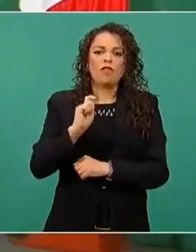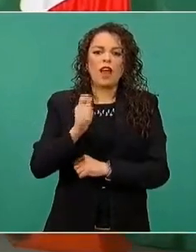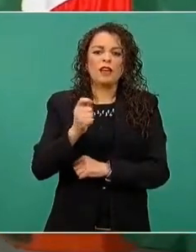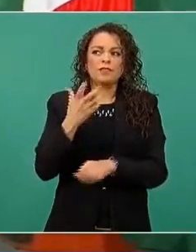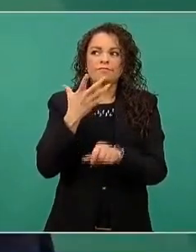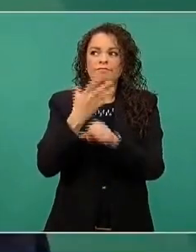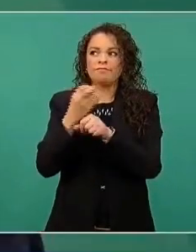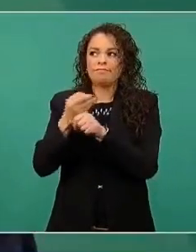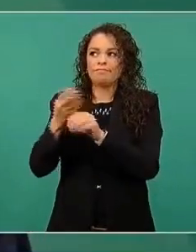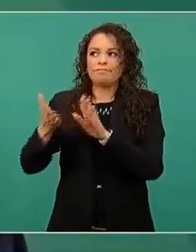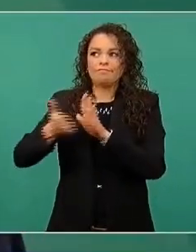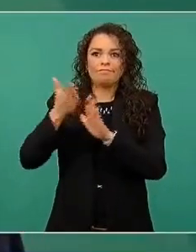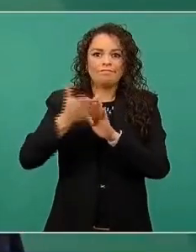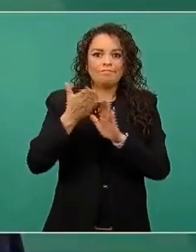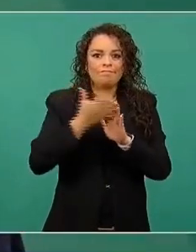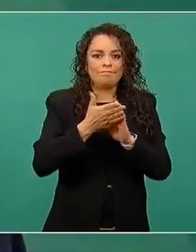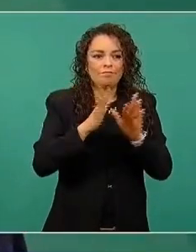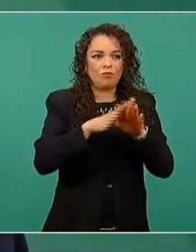las plantas.